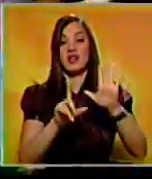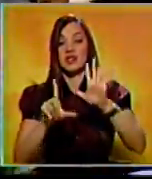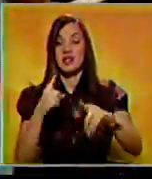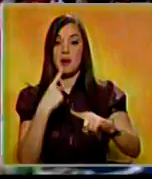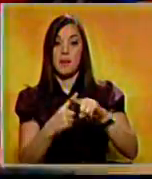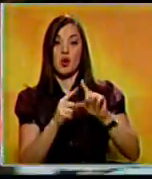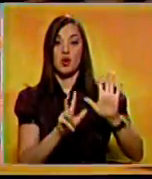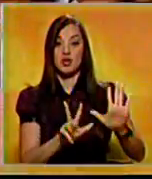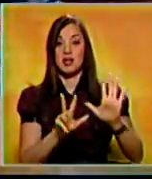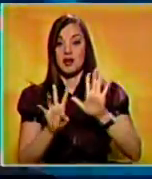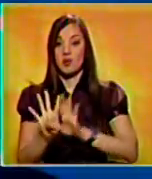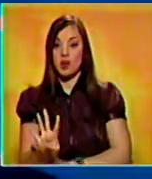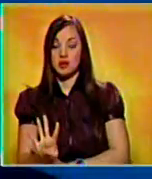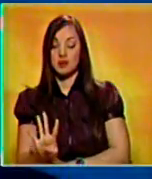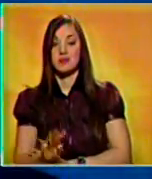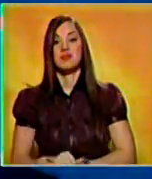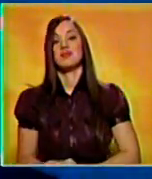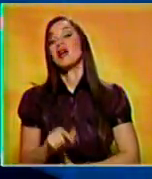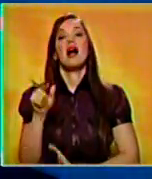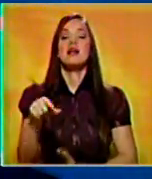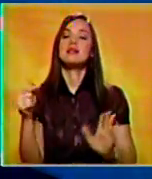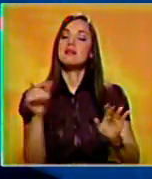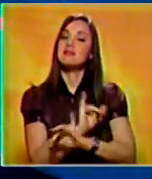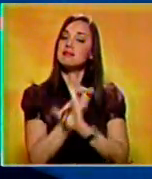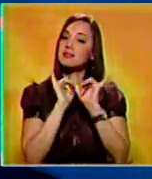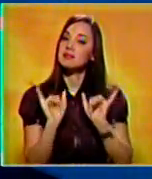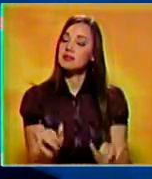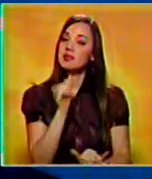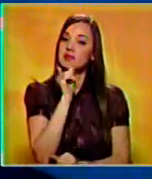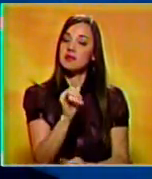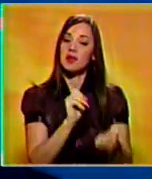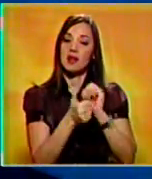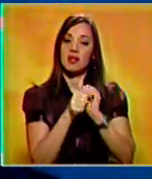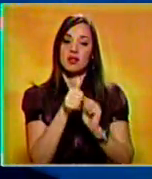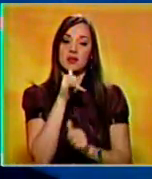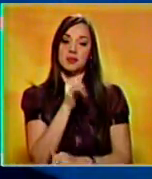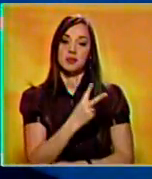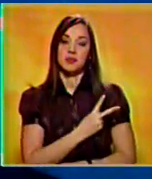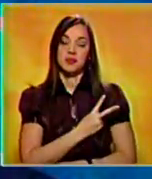97-84. Y así llegamos al final de la información deportiva en Noticiero Venevisión.